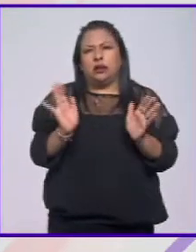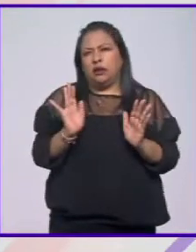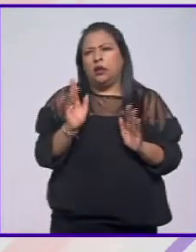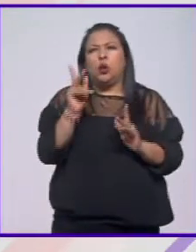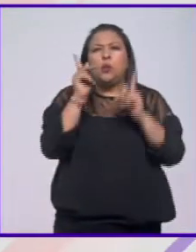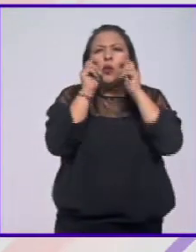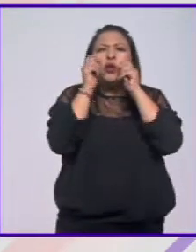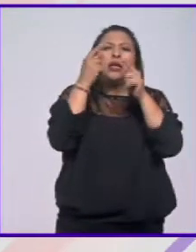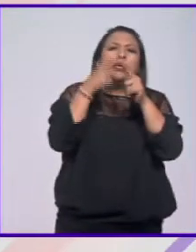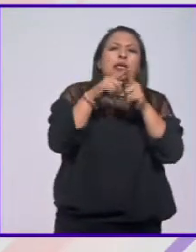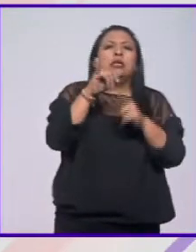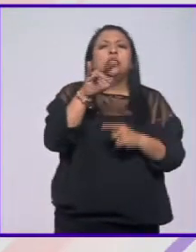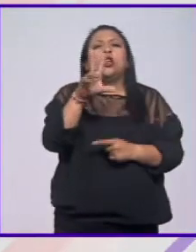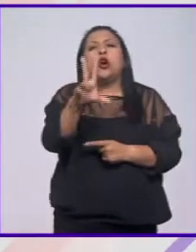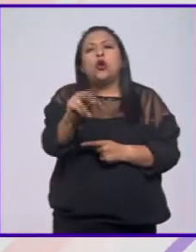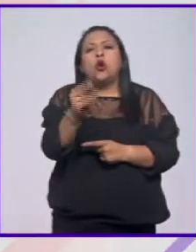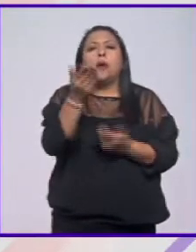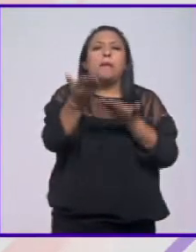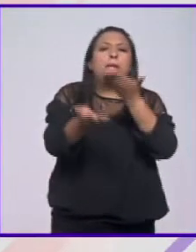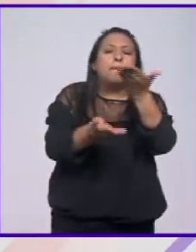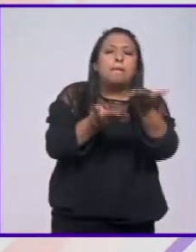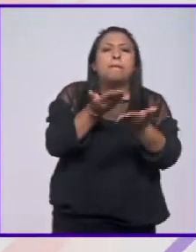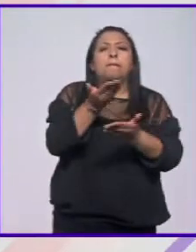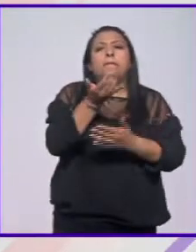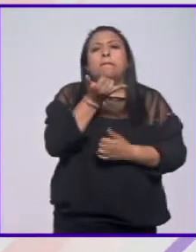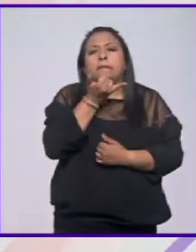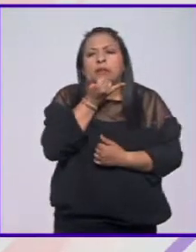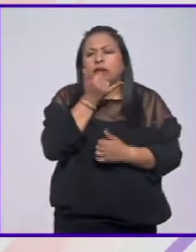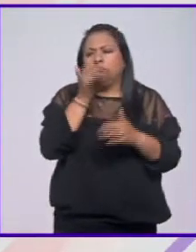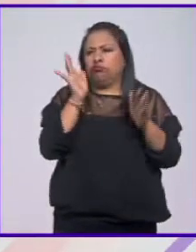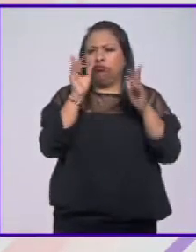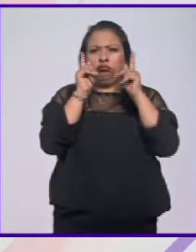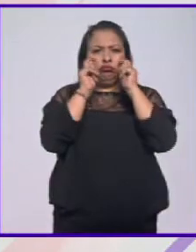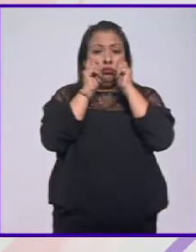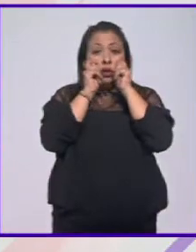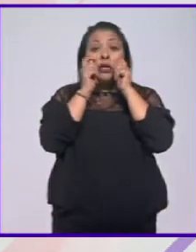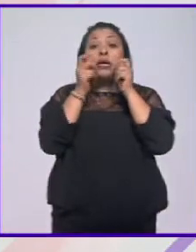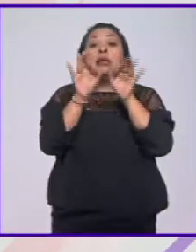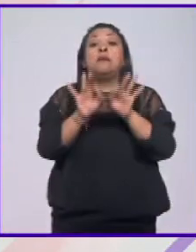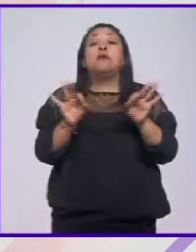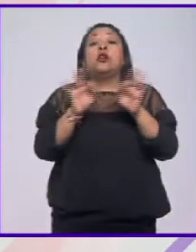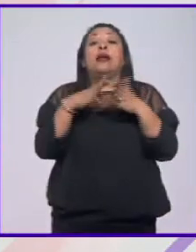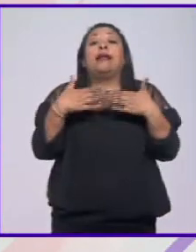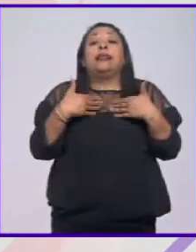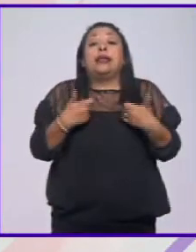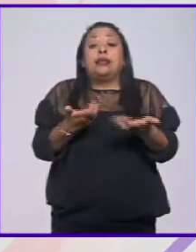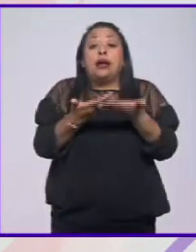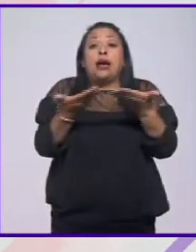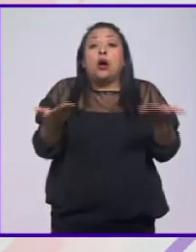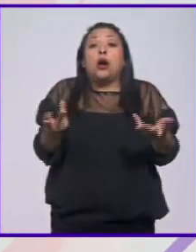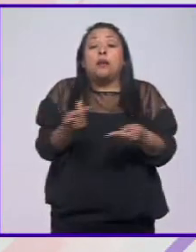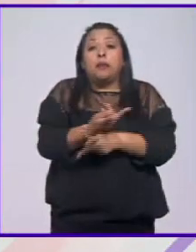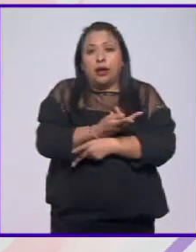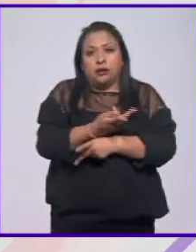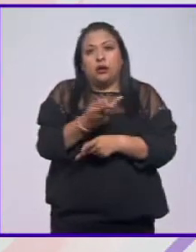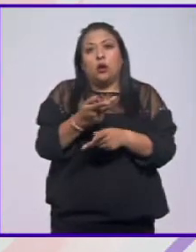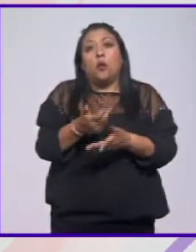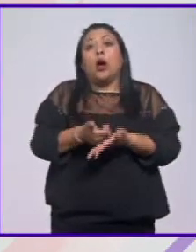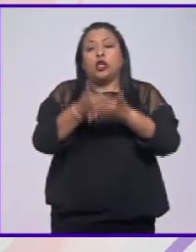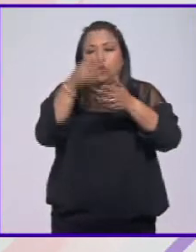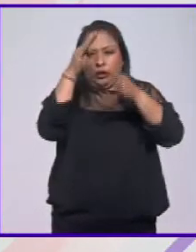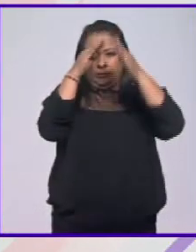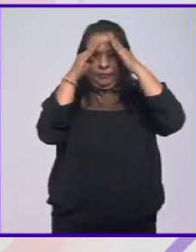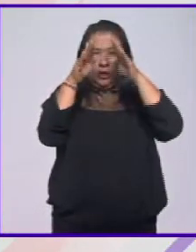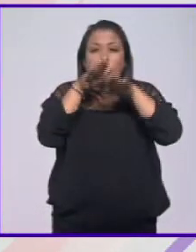de quién tenga o no que ofrecer o pedir disculpas, es entender nuestra actualidad a partir de esta reflexión